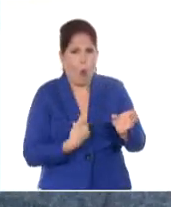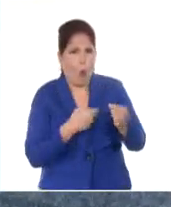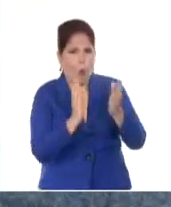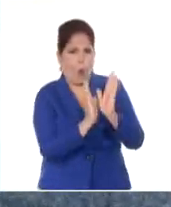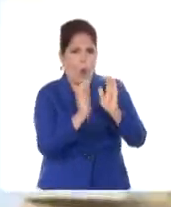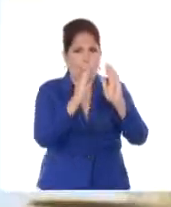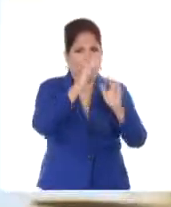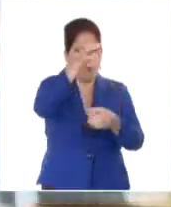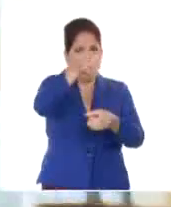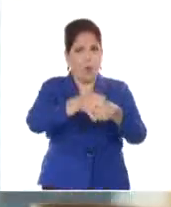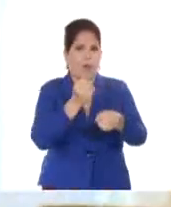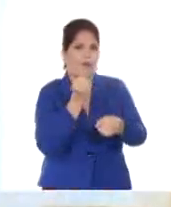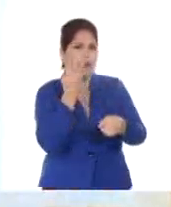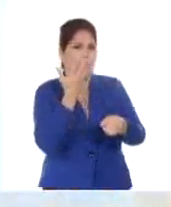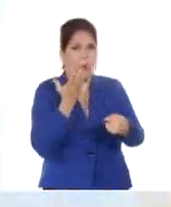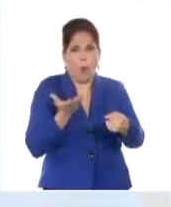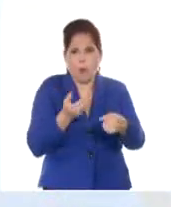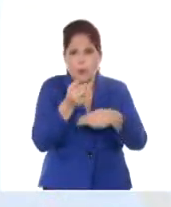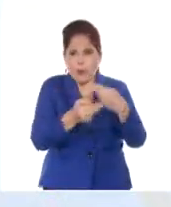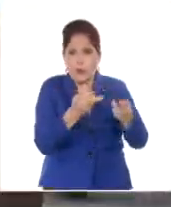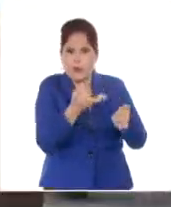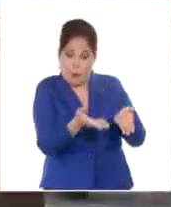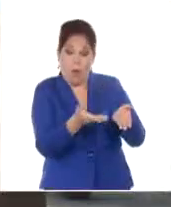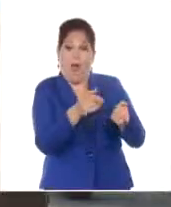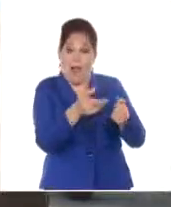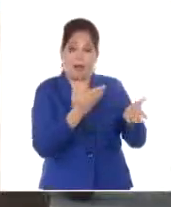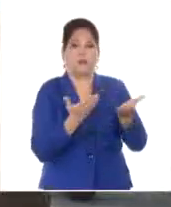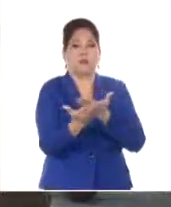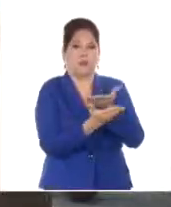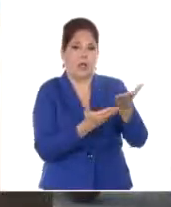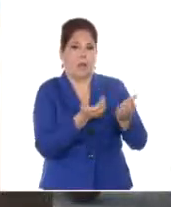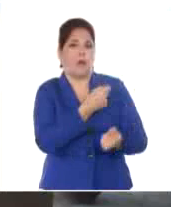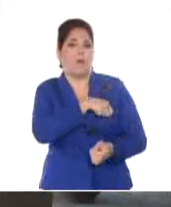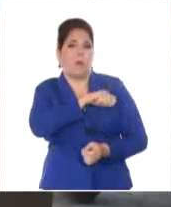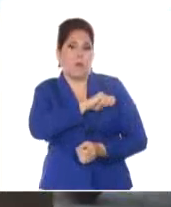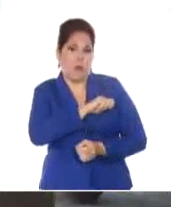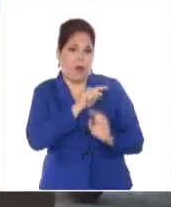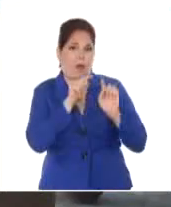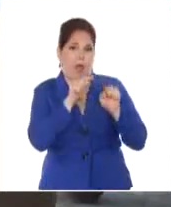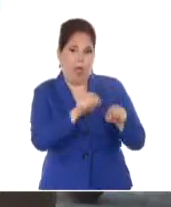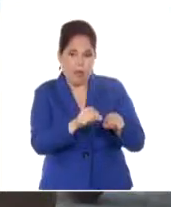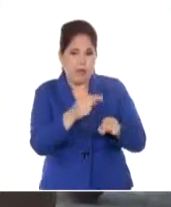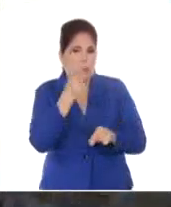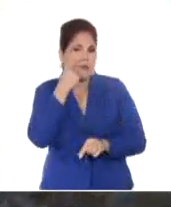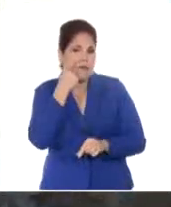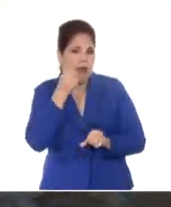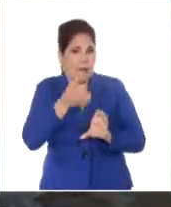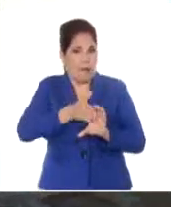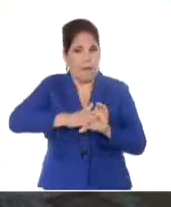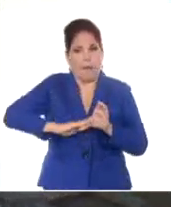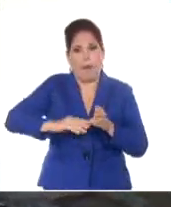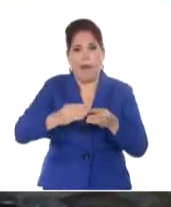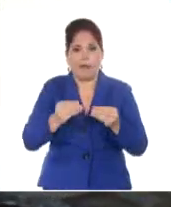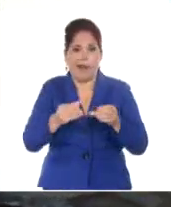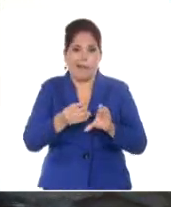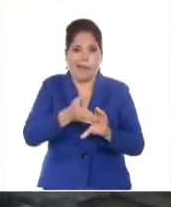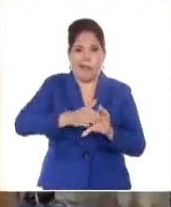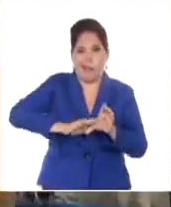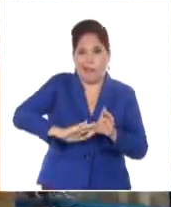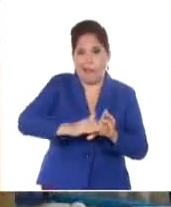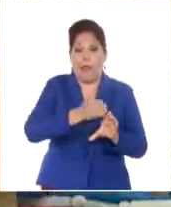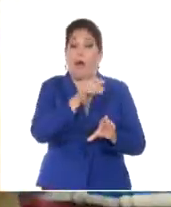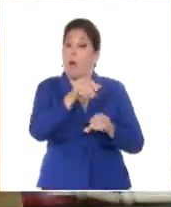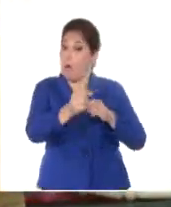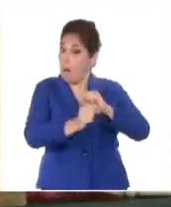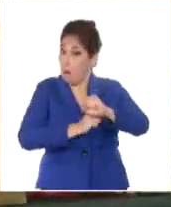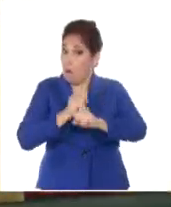dar una explicación exhaustiva. Una oportunidad donde también el público puede apreciar el trabajo de barro en vivo. Este espacio promueve el